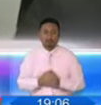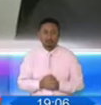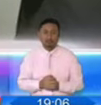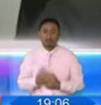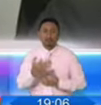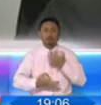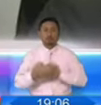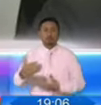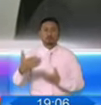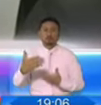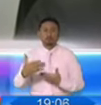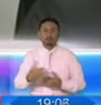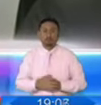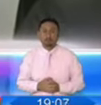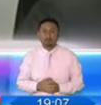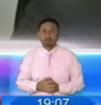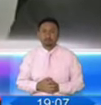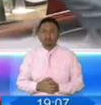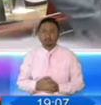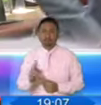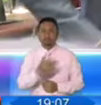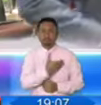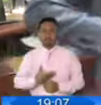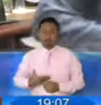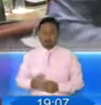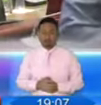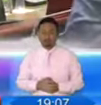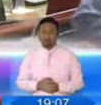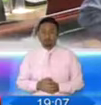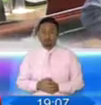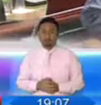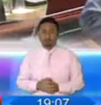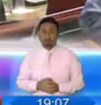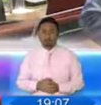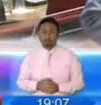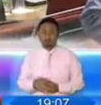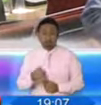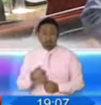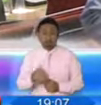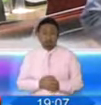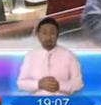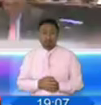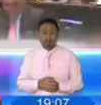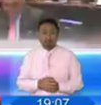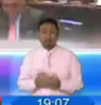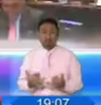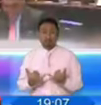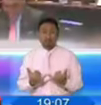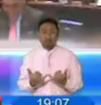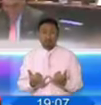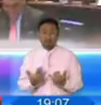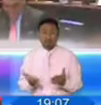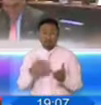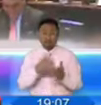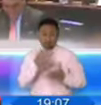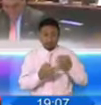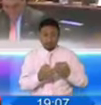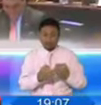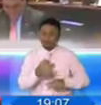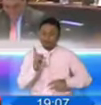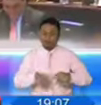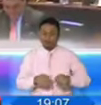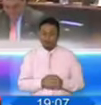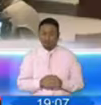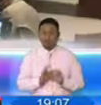juicio político al vicepresidente Glass. Aunque esta posibilidad es lejana, ya que legalmente no se podría reabrir este caso. Así lo aseguran